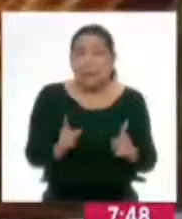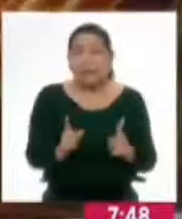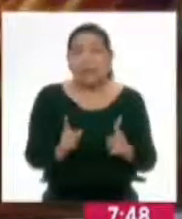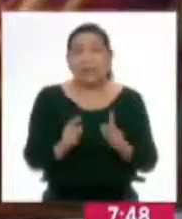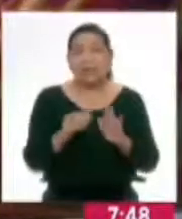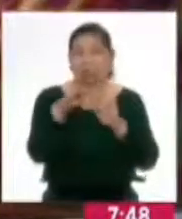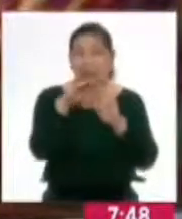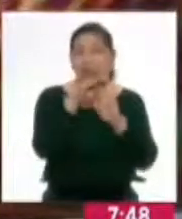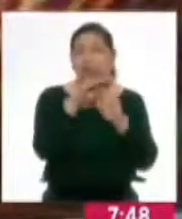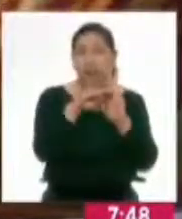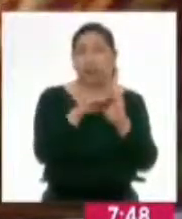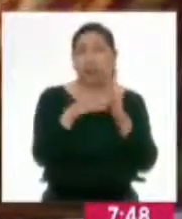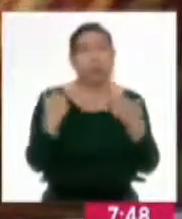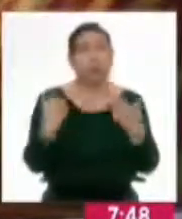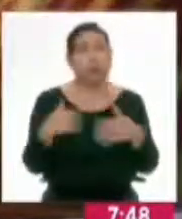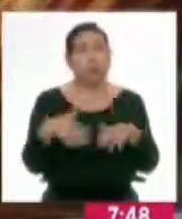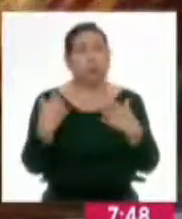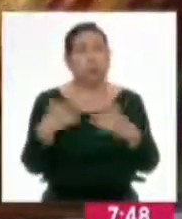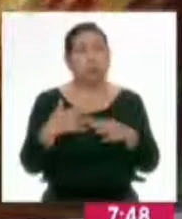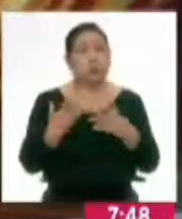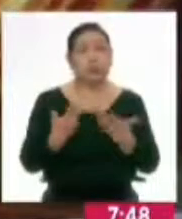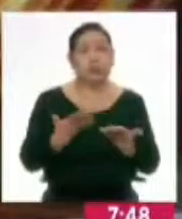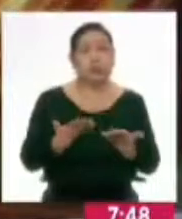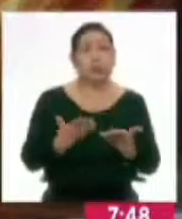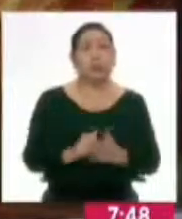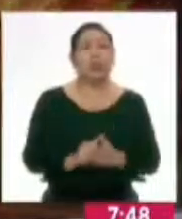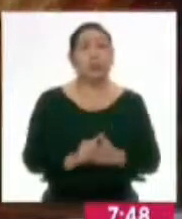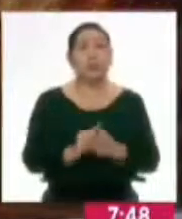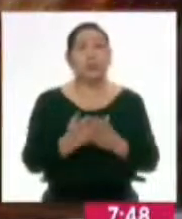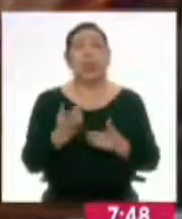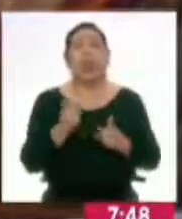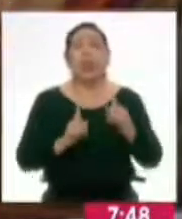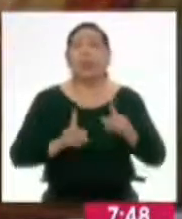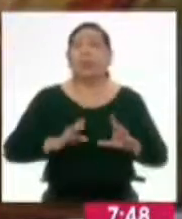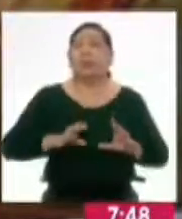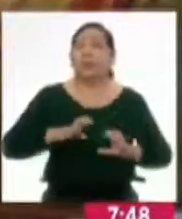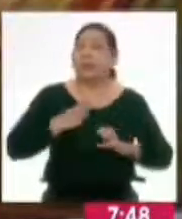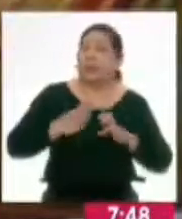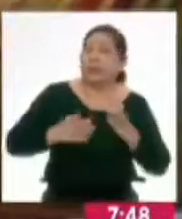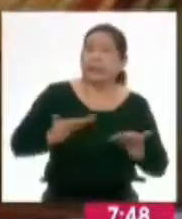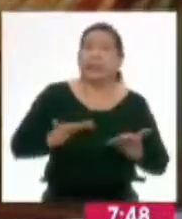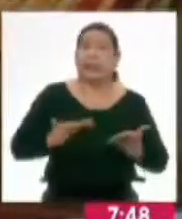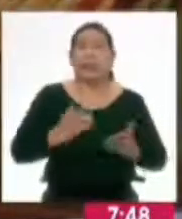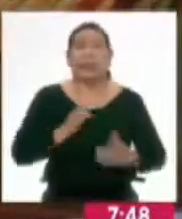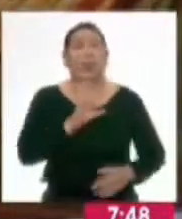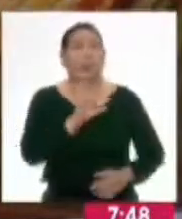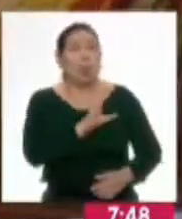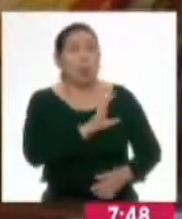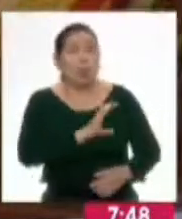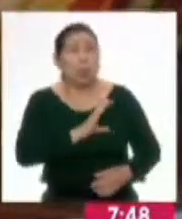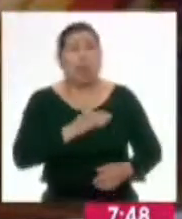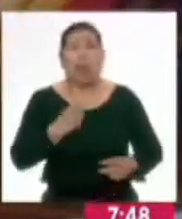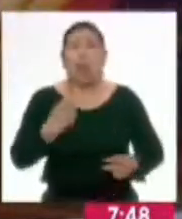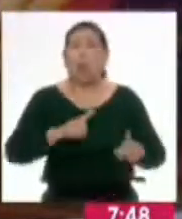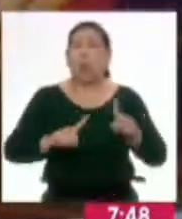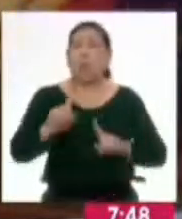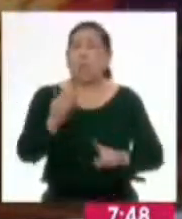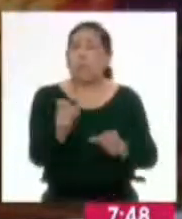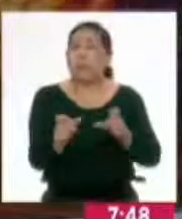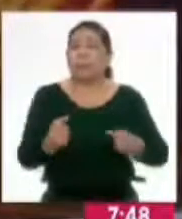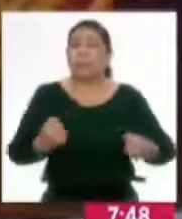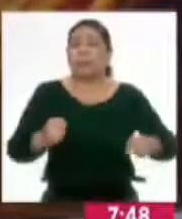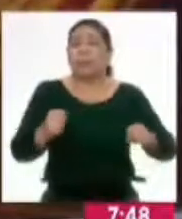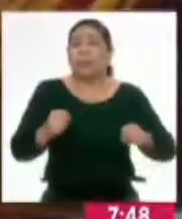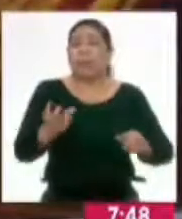está registrando mayores casos, atenciones por cuadros de ansiedad, depresión, conductas irascibles, agresividad, frustraciones,